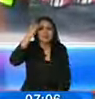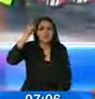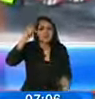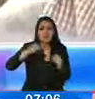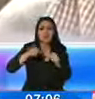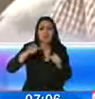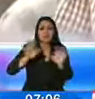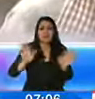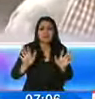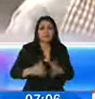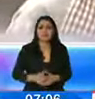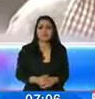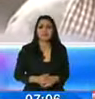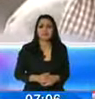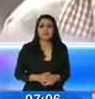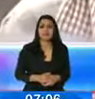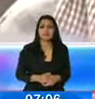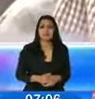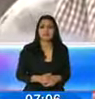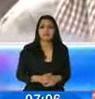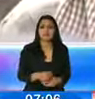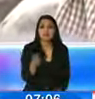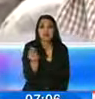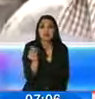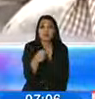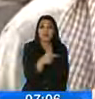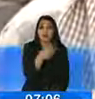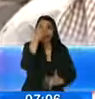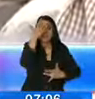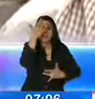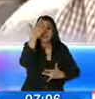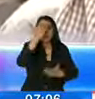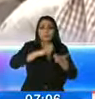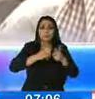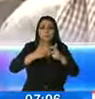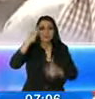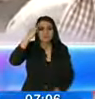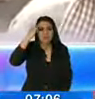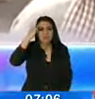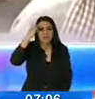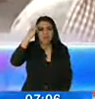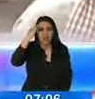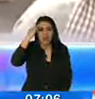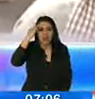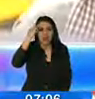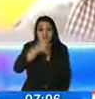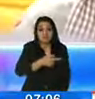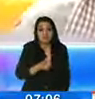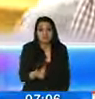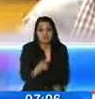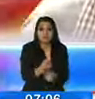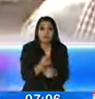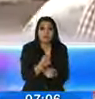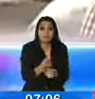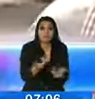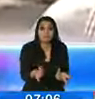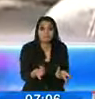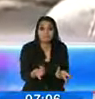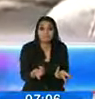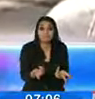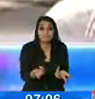hizo. El joven es enfermo mental y por lo tanto es